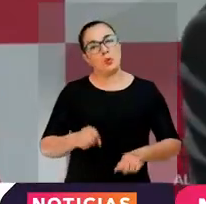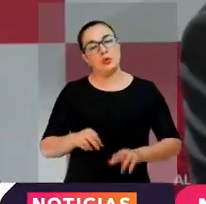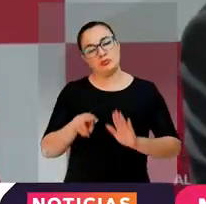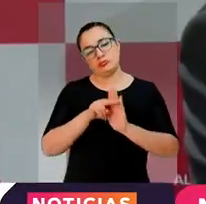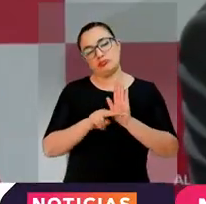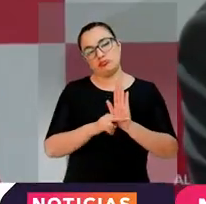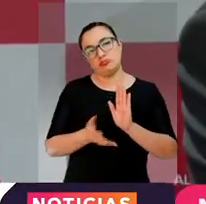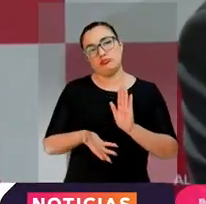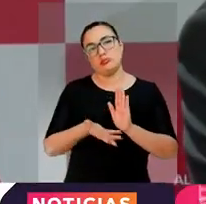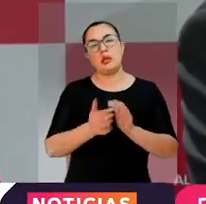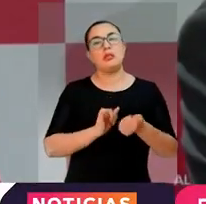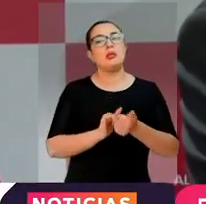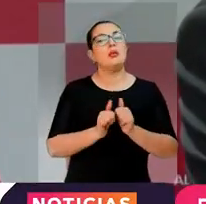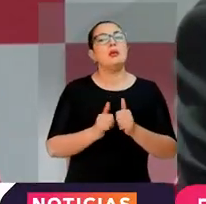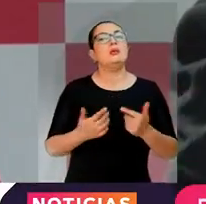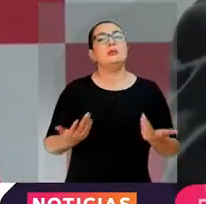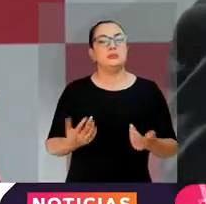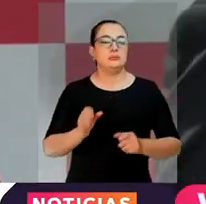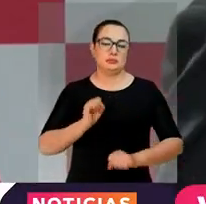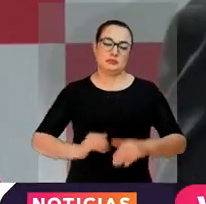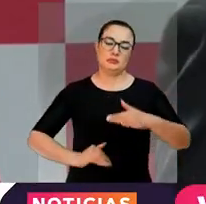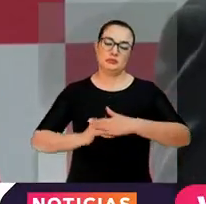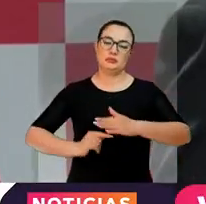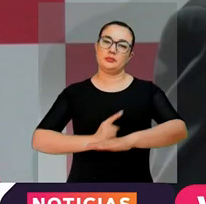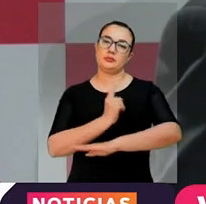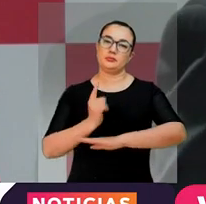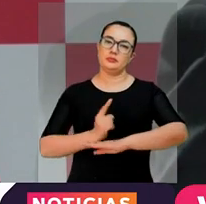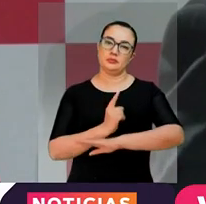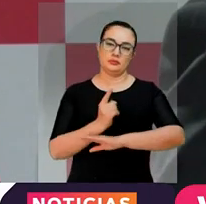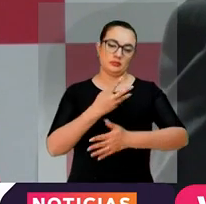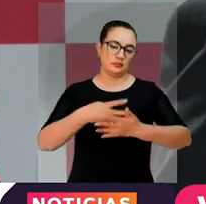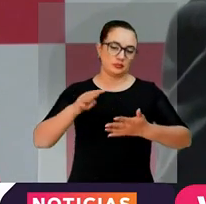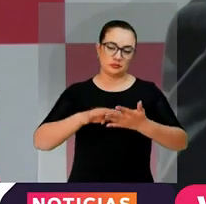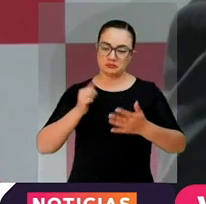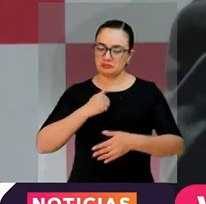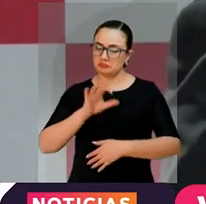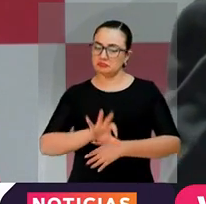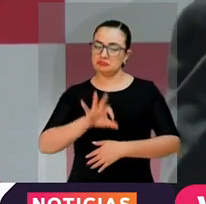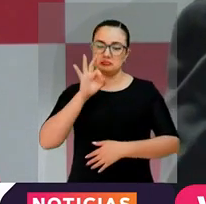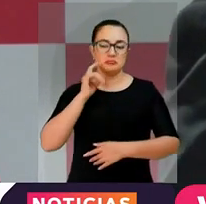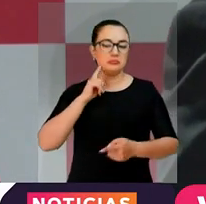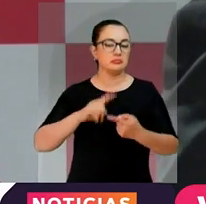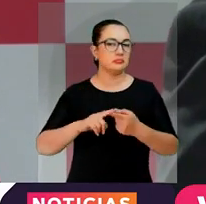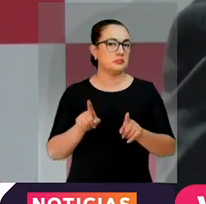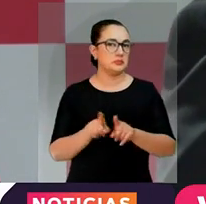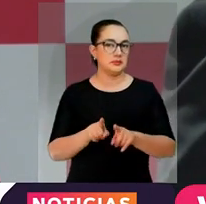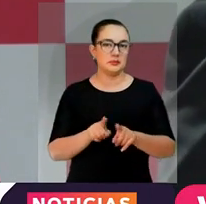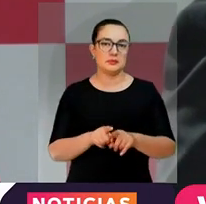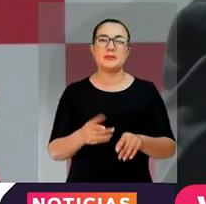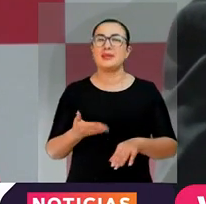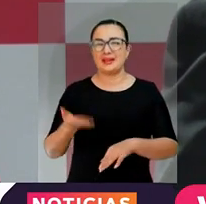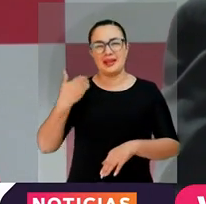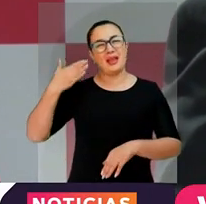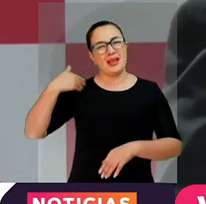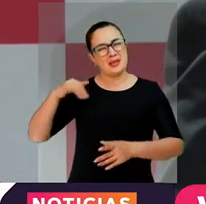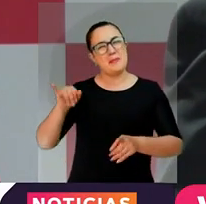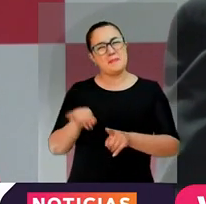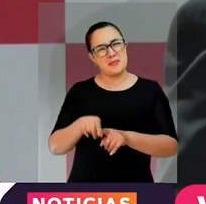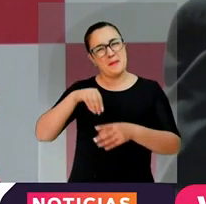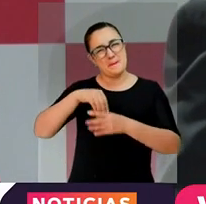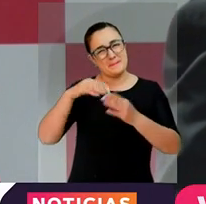deporte poder hacer ejercicio por una o por una hora en el horario que escoja la persona en la misma excepción que traemos de las anteriores